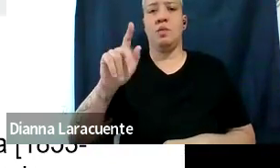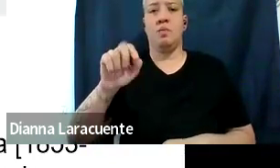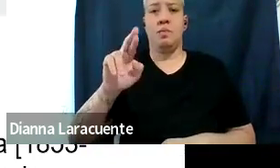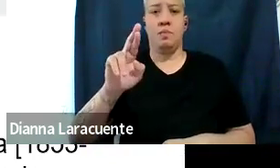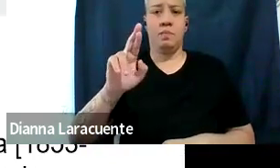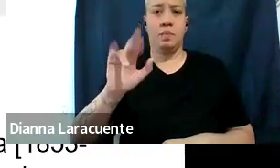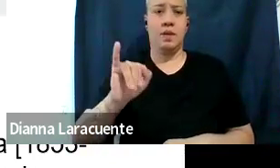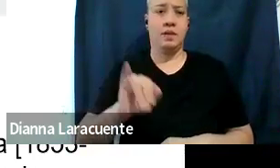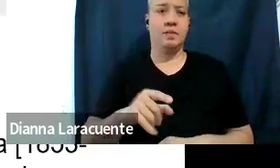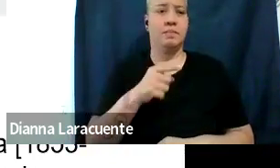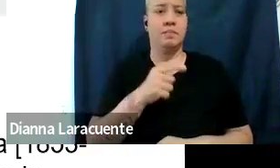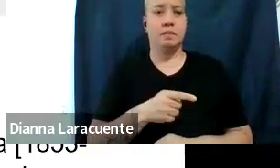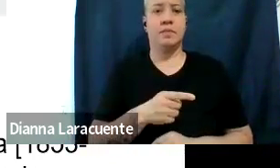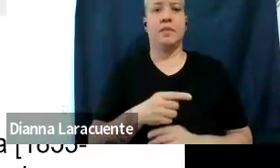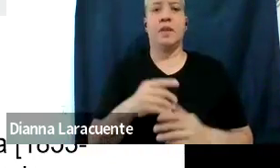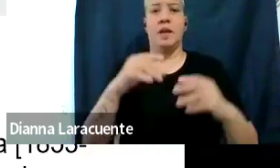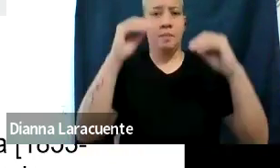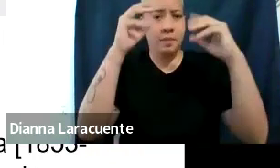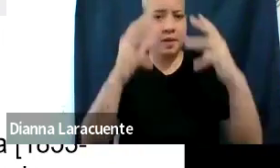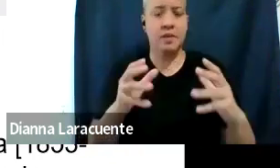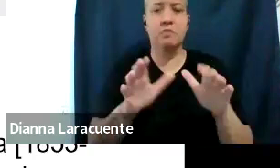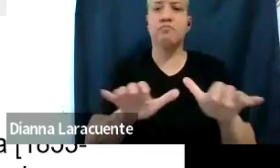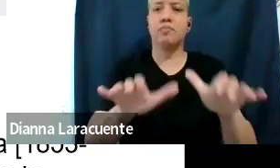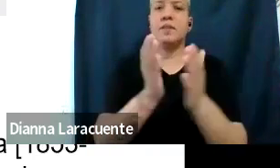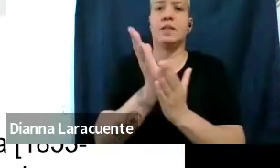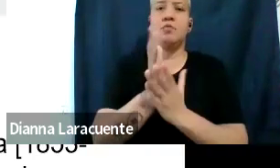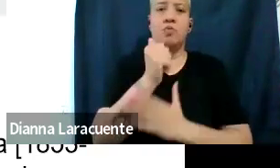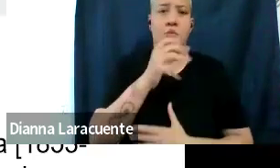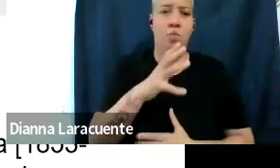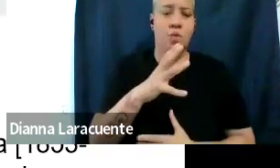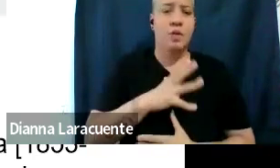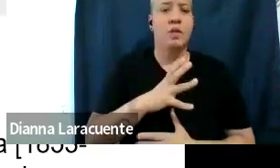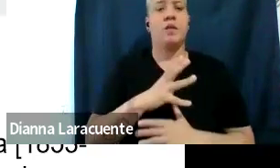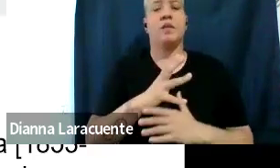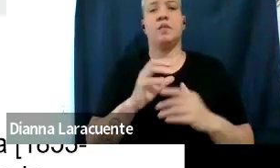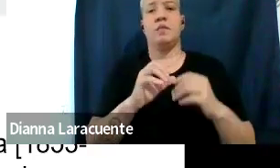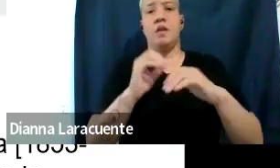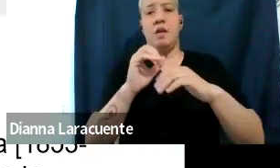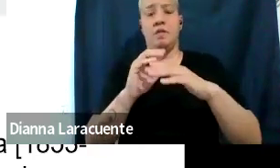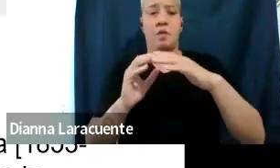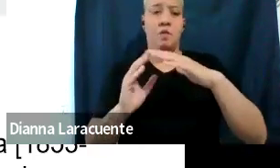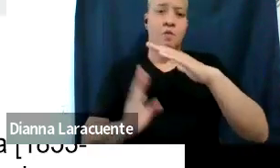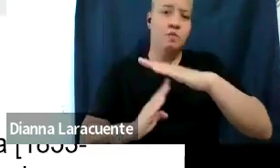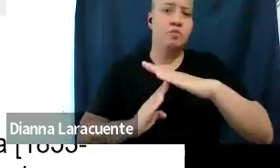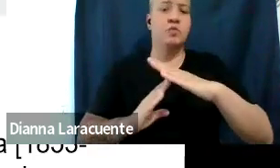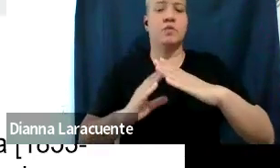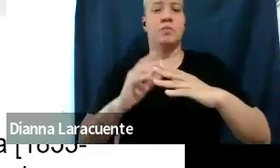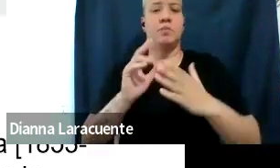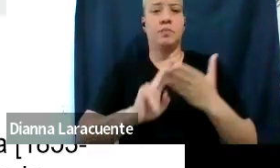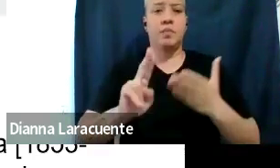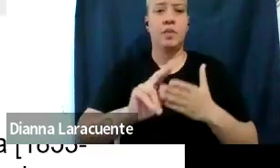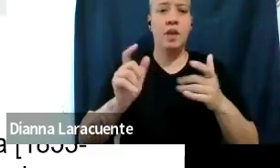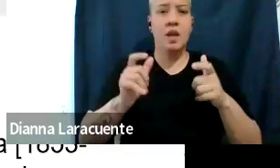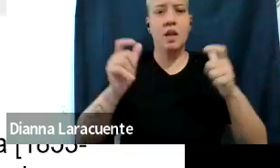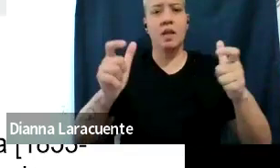Ana Roque Duprey, educadora, activista de los derechos mujeres, una de las fundadoras de la universidad. Grande es el pueblo que sabe